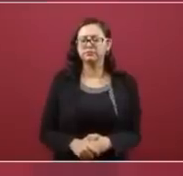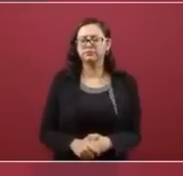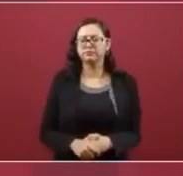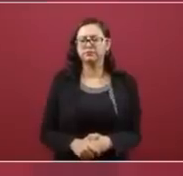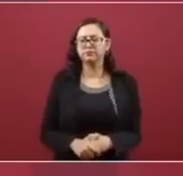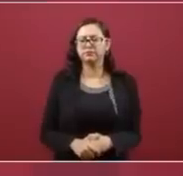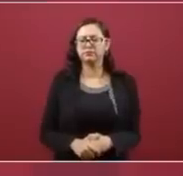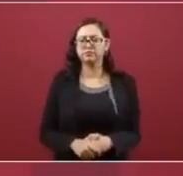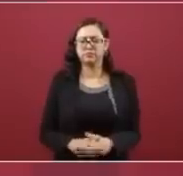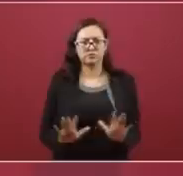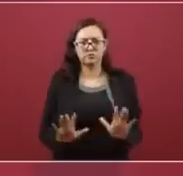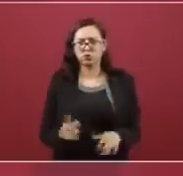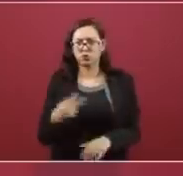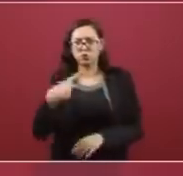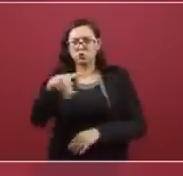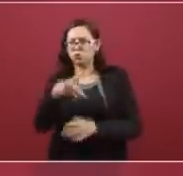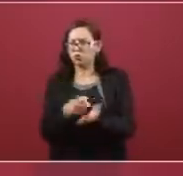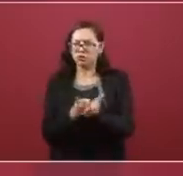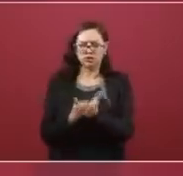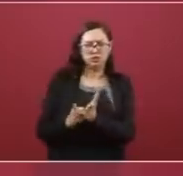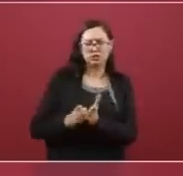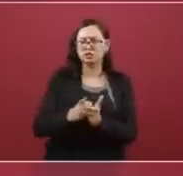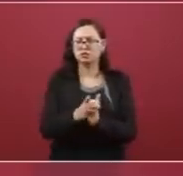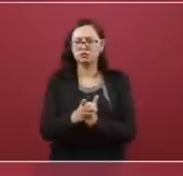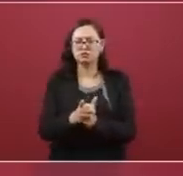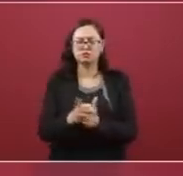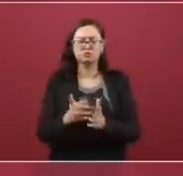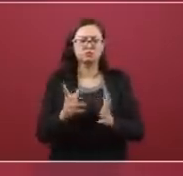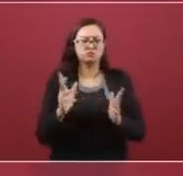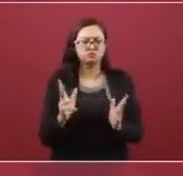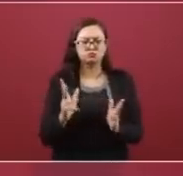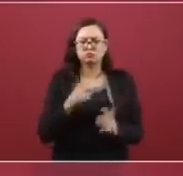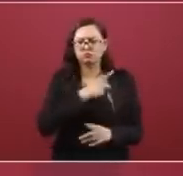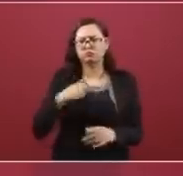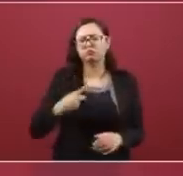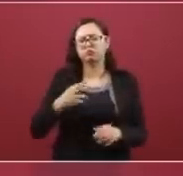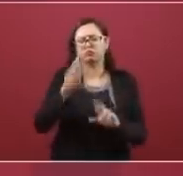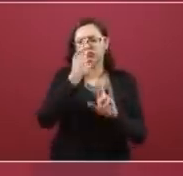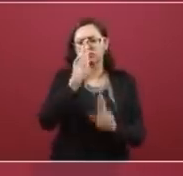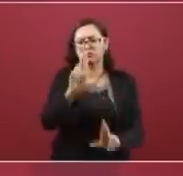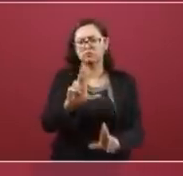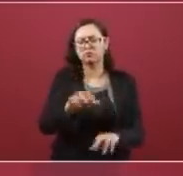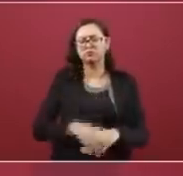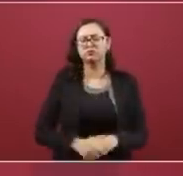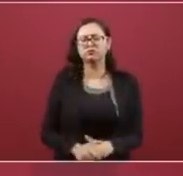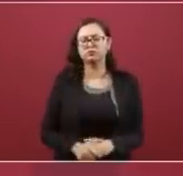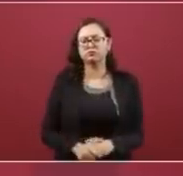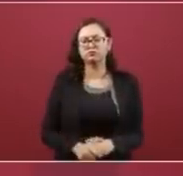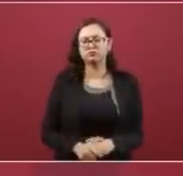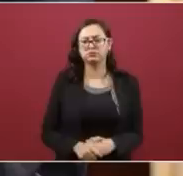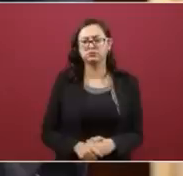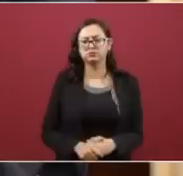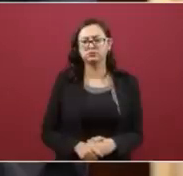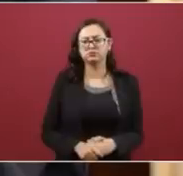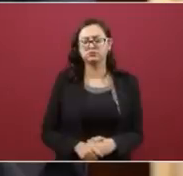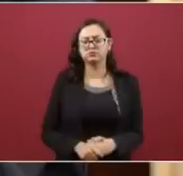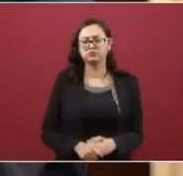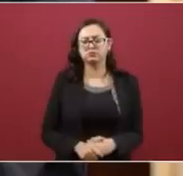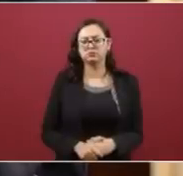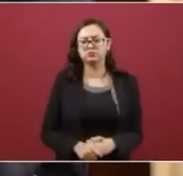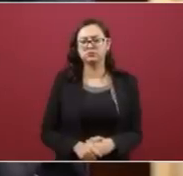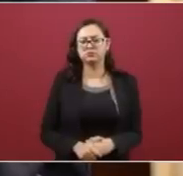Hay ese derecho que se tiene que respetar. Ahora si